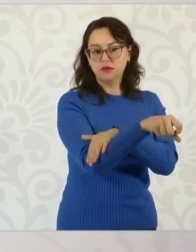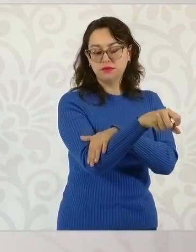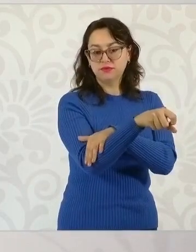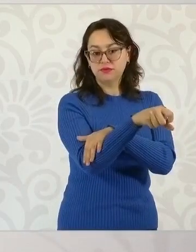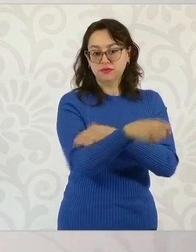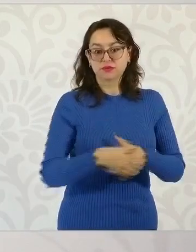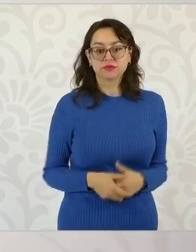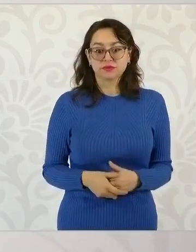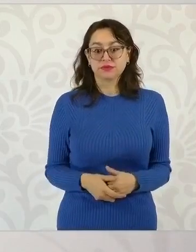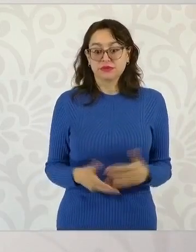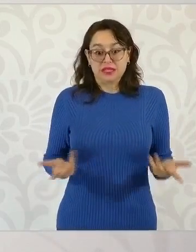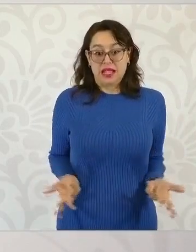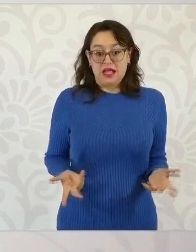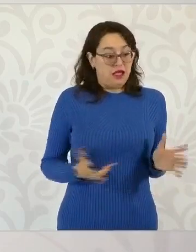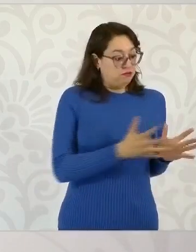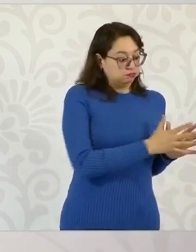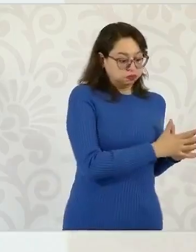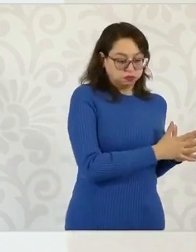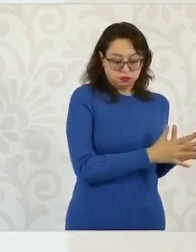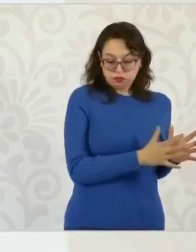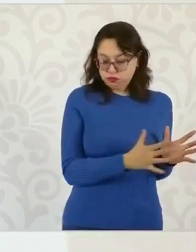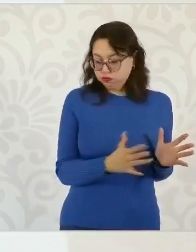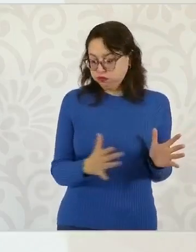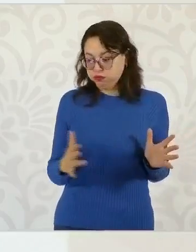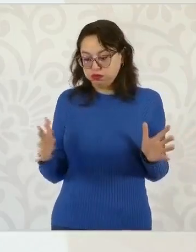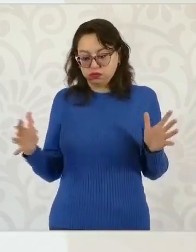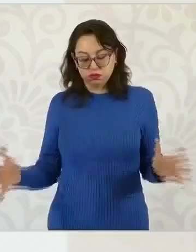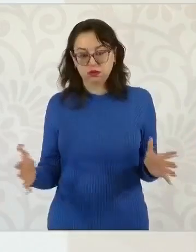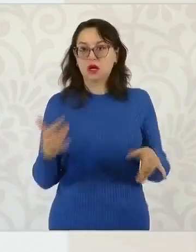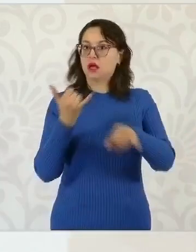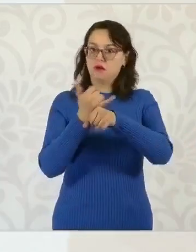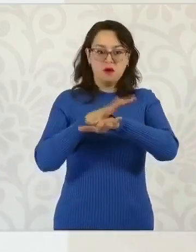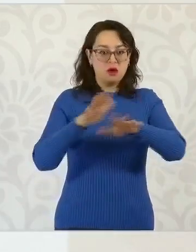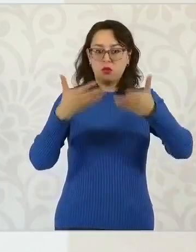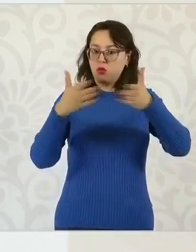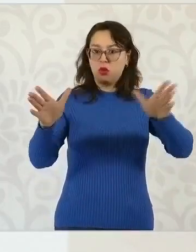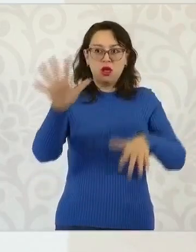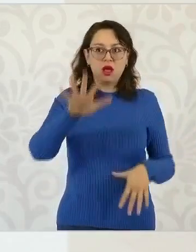Bueno, todo esto que hoy es público, que no hay que dejar de mencionarlo,